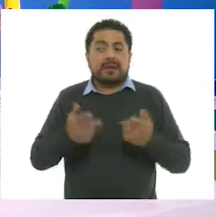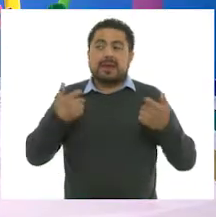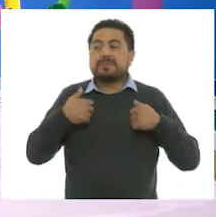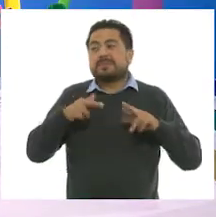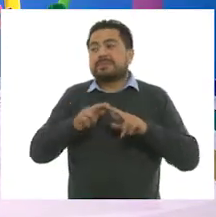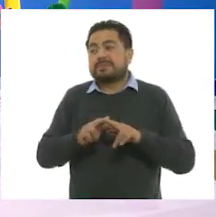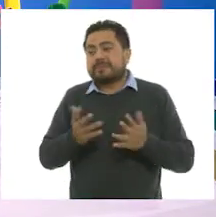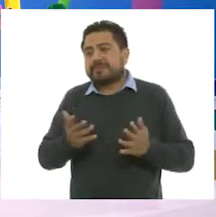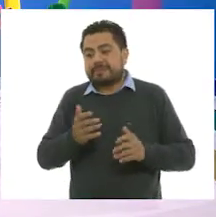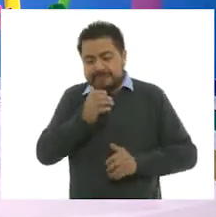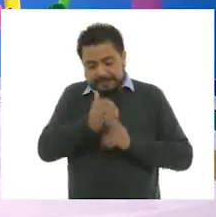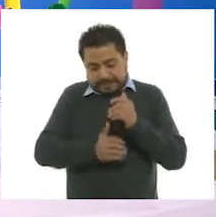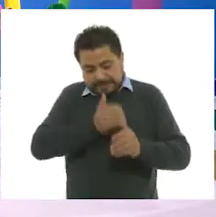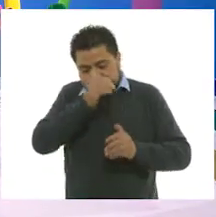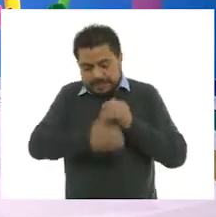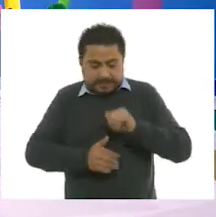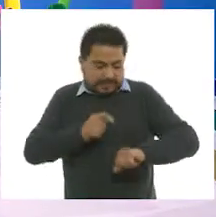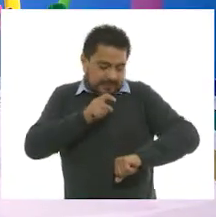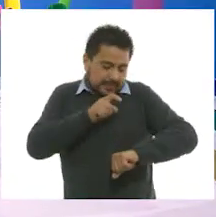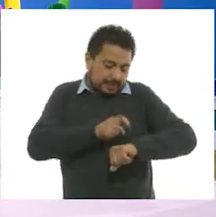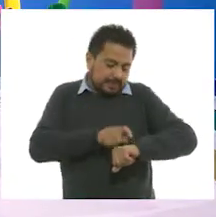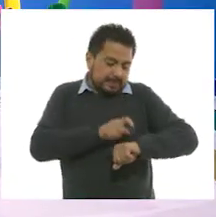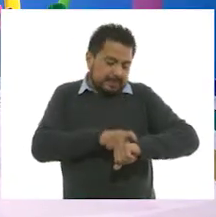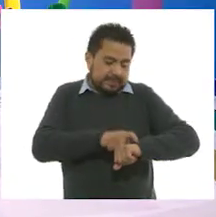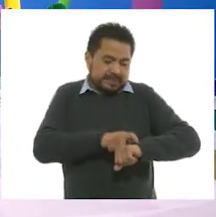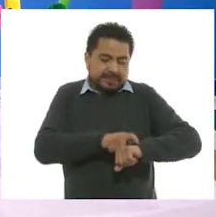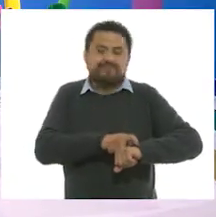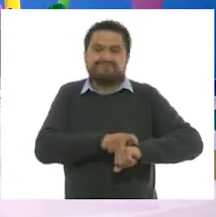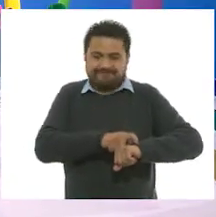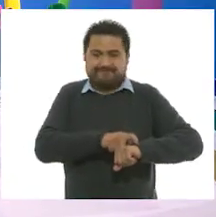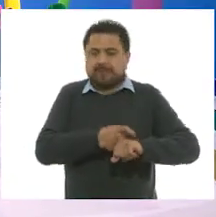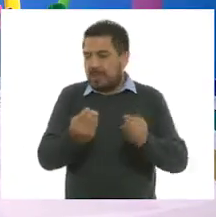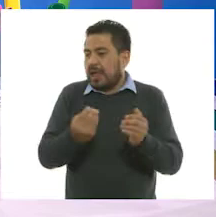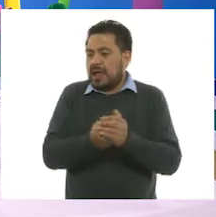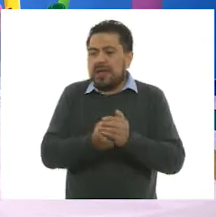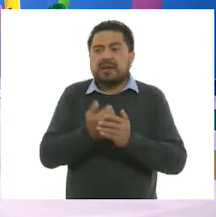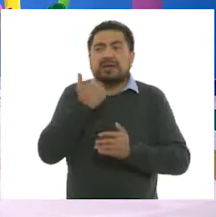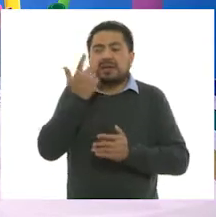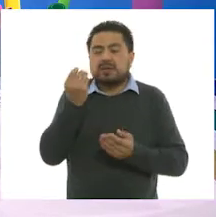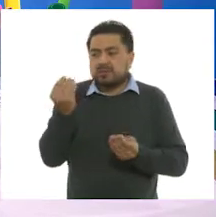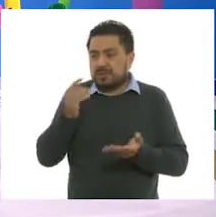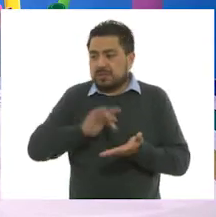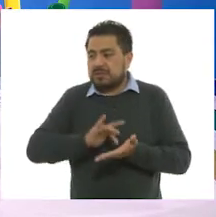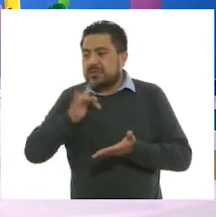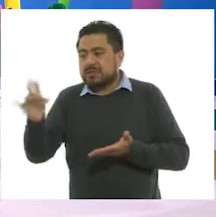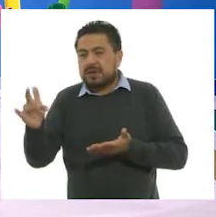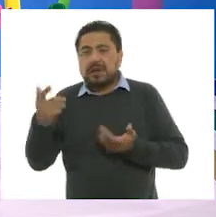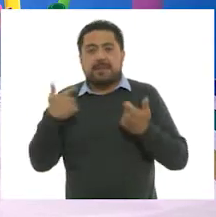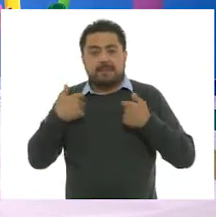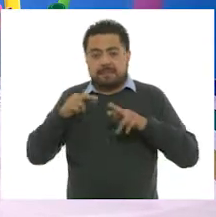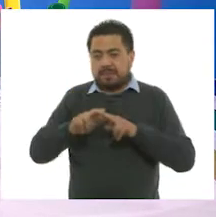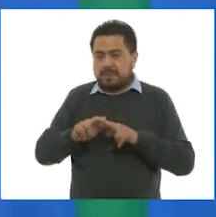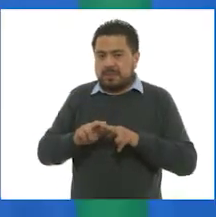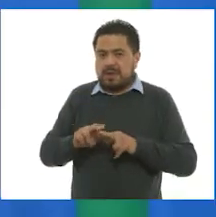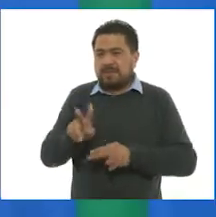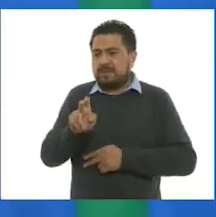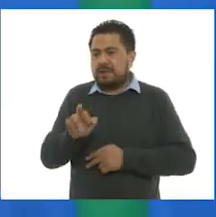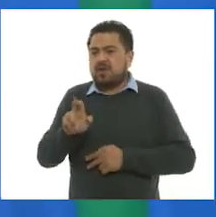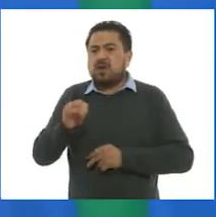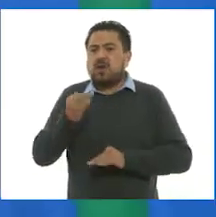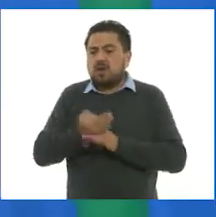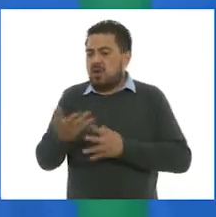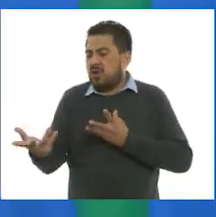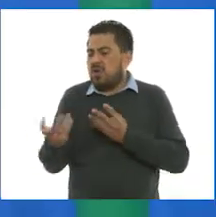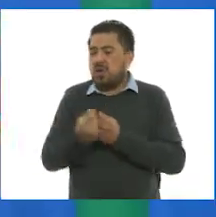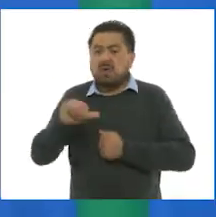Maestra, se nos terminó ya el tiempo de esta clase, pero quisiera darle las gracias, maestra Verónica Hernández, por haber estado con